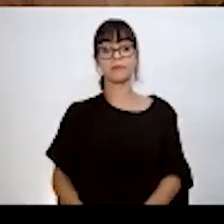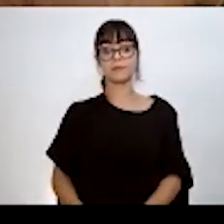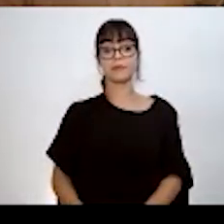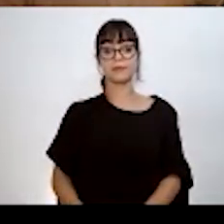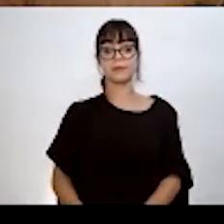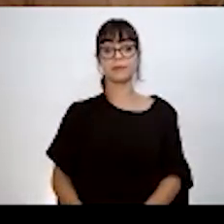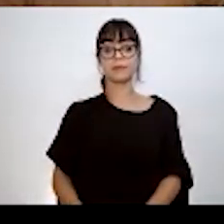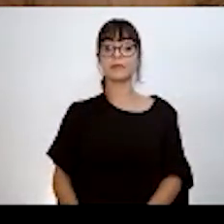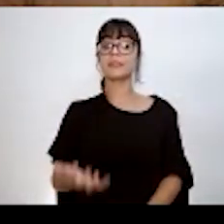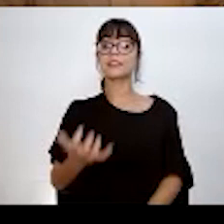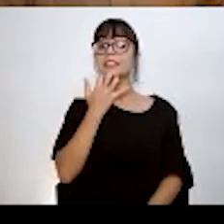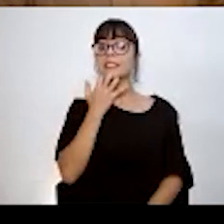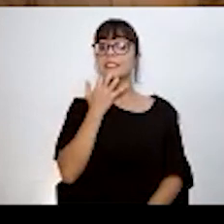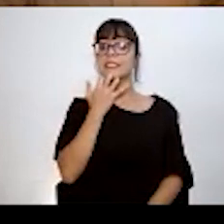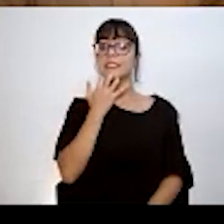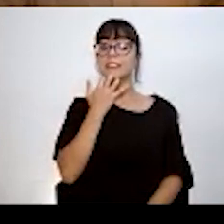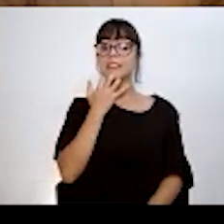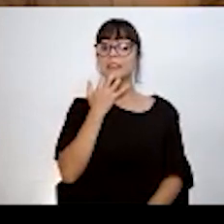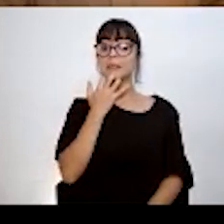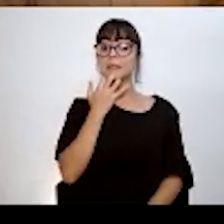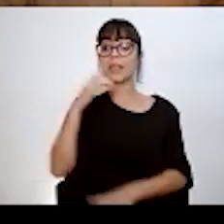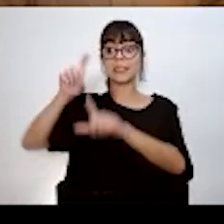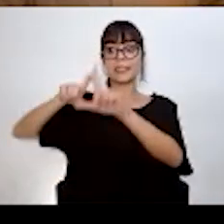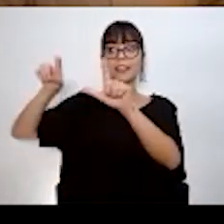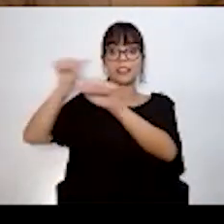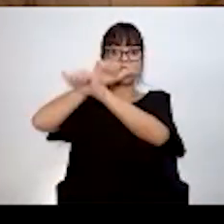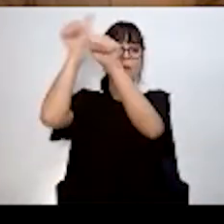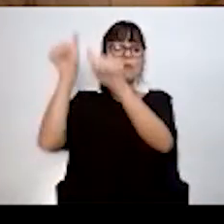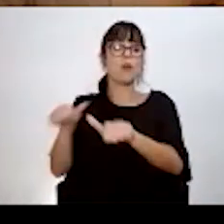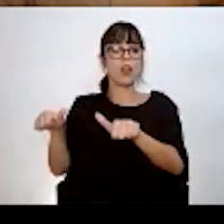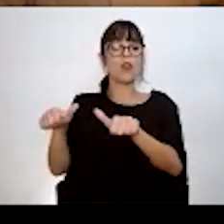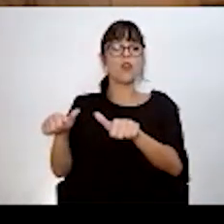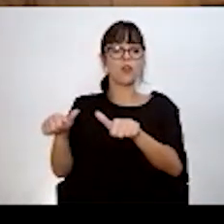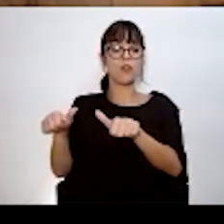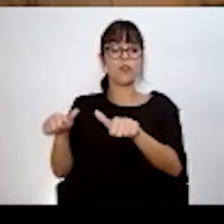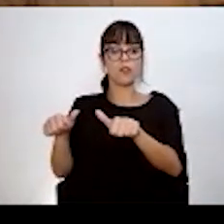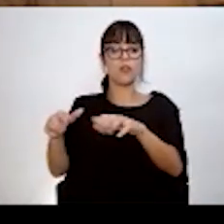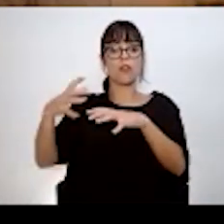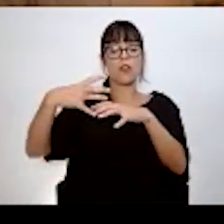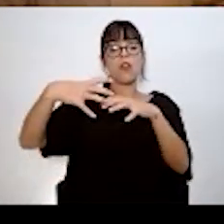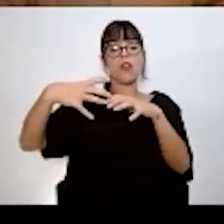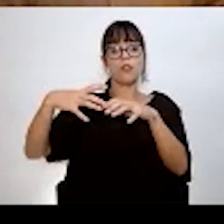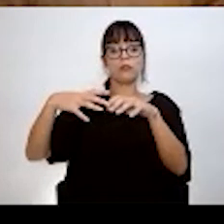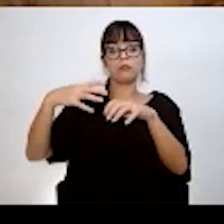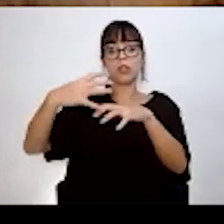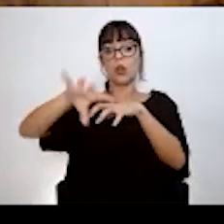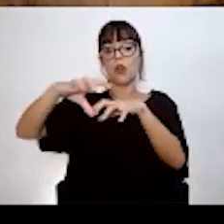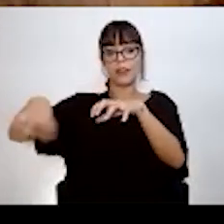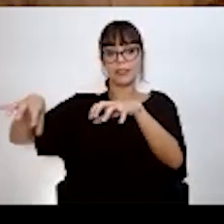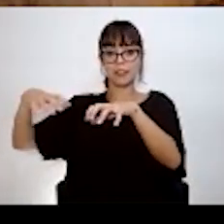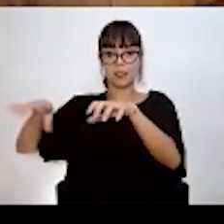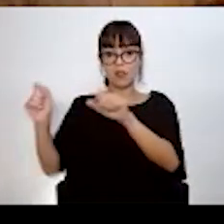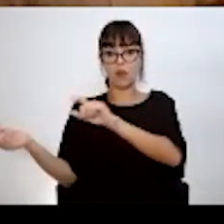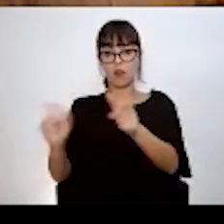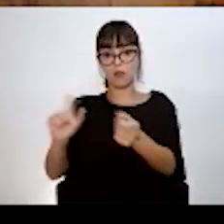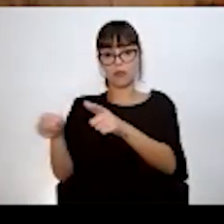Si nuestro modelo lo comparamos con un modelo logístico, que es mucho más habitual en muchas sociedades, nos encontramos con